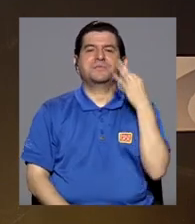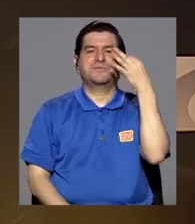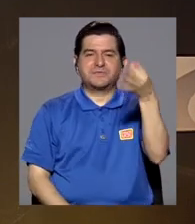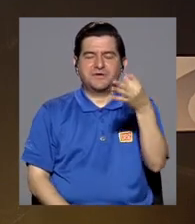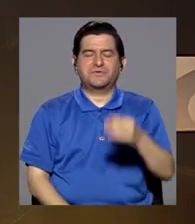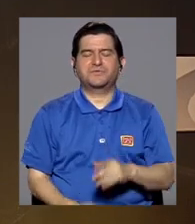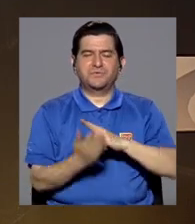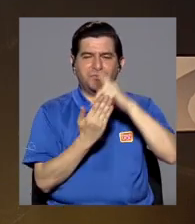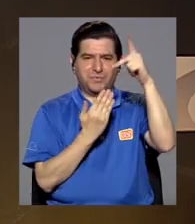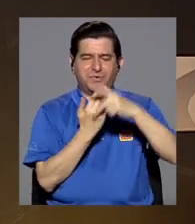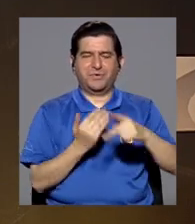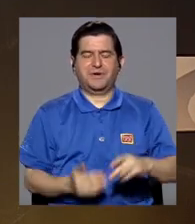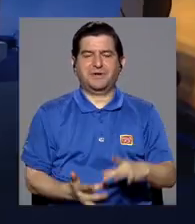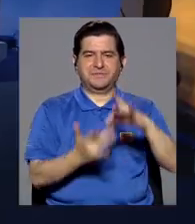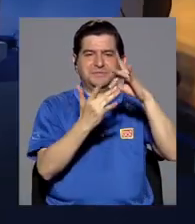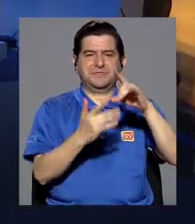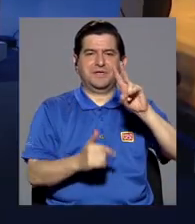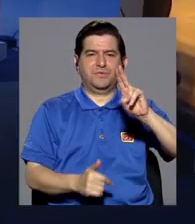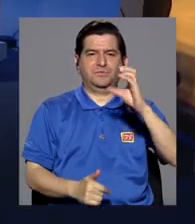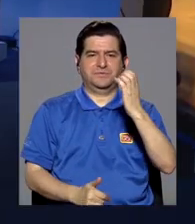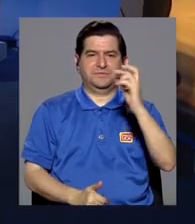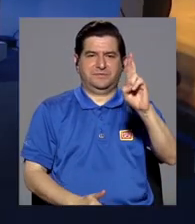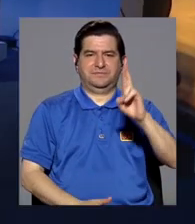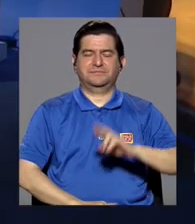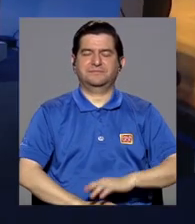una próxima entrega especiales suceder